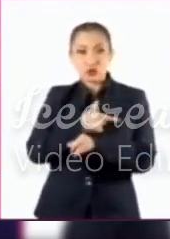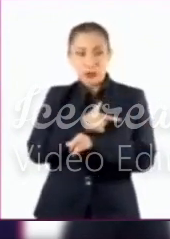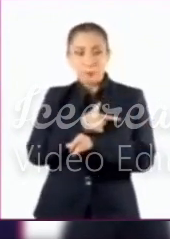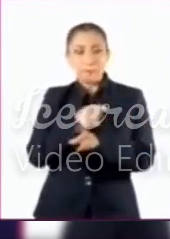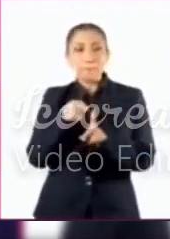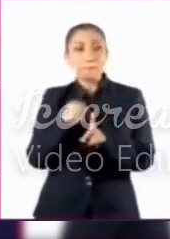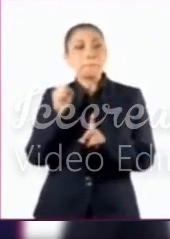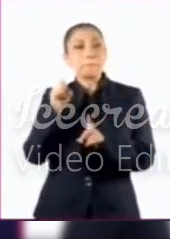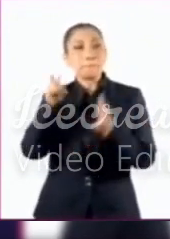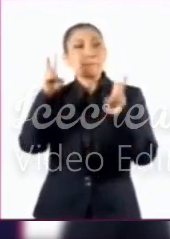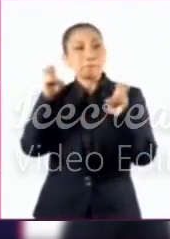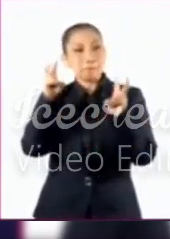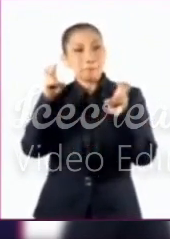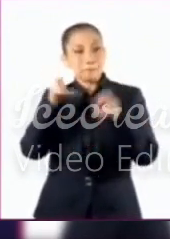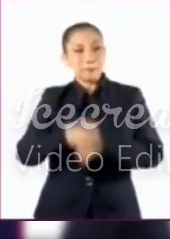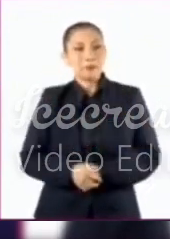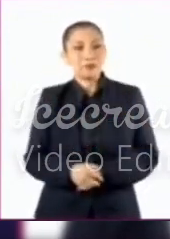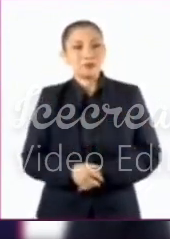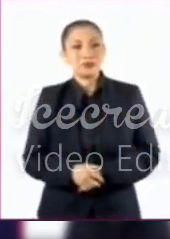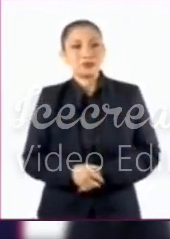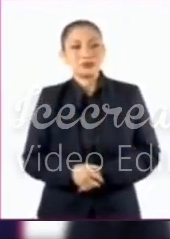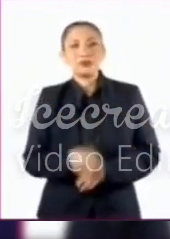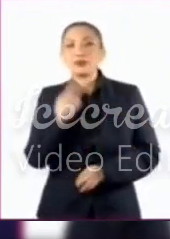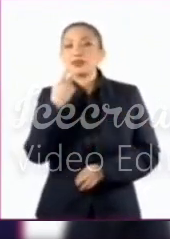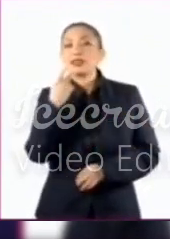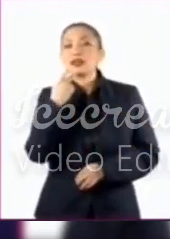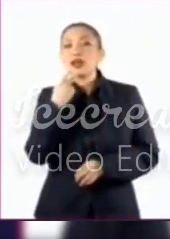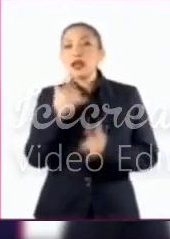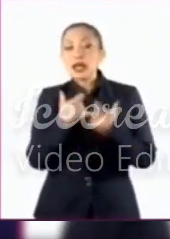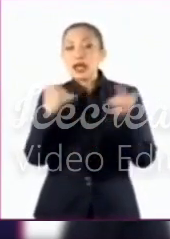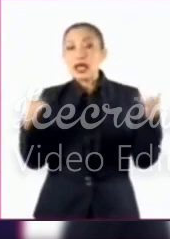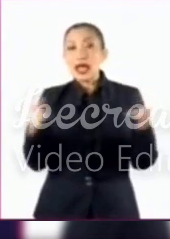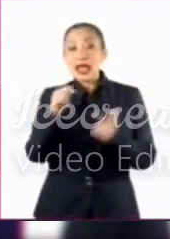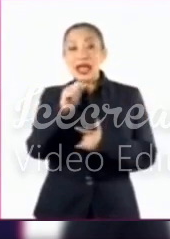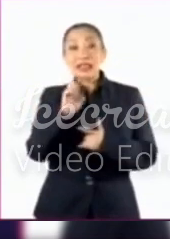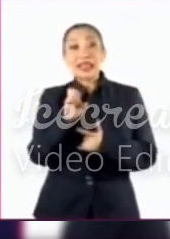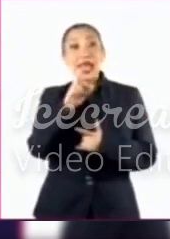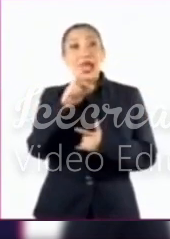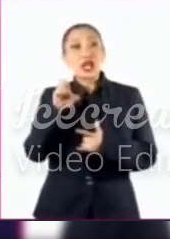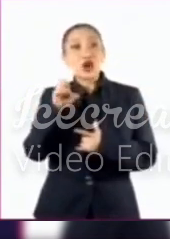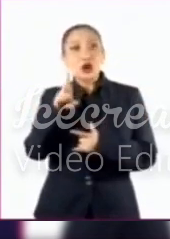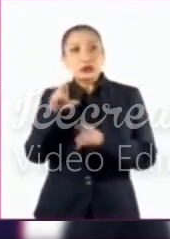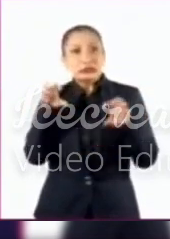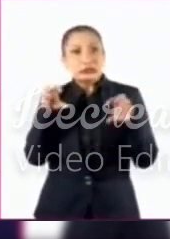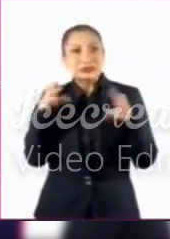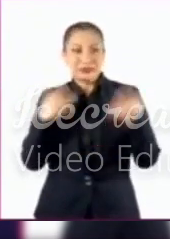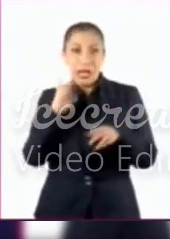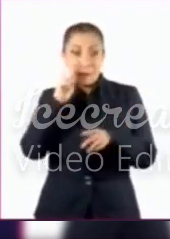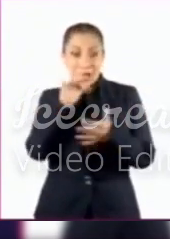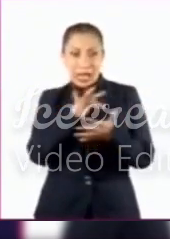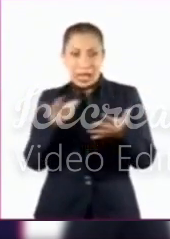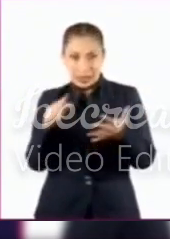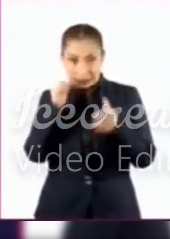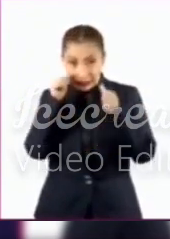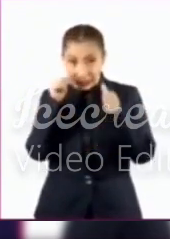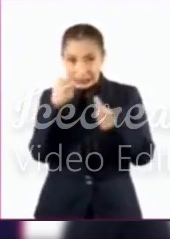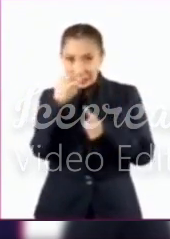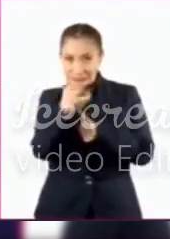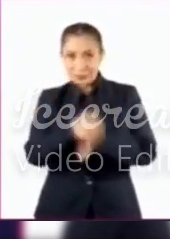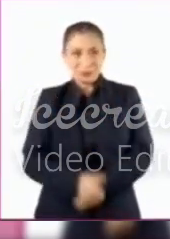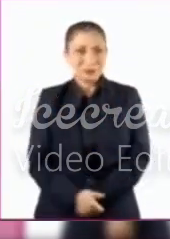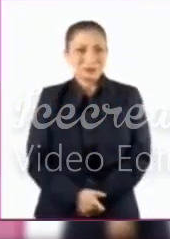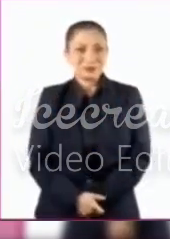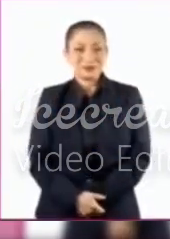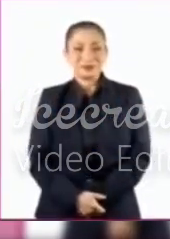fascinan. Sí, están en lo cierto. Hablamos de los cuentos de terror. Volvamos a leer juntos. Presten atención a